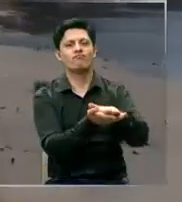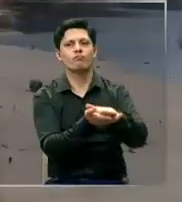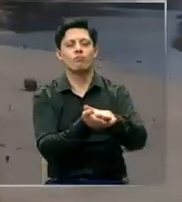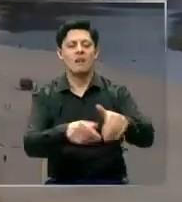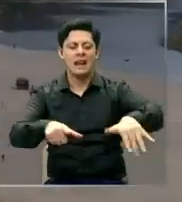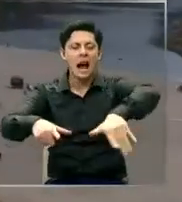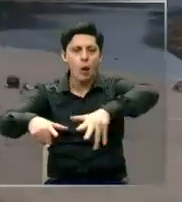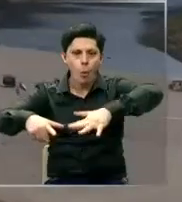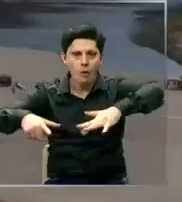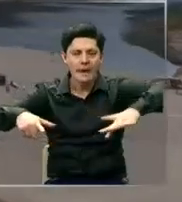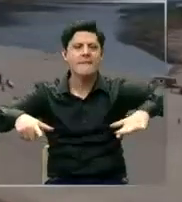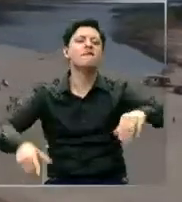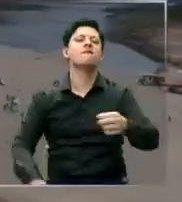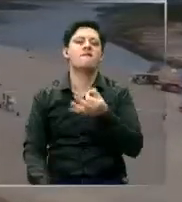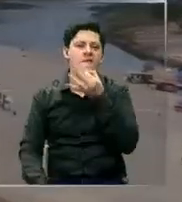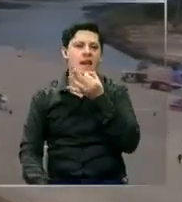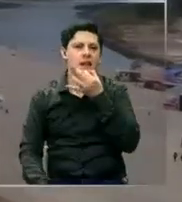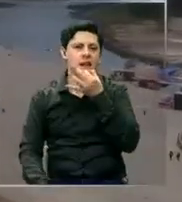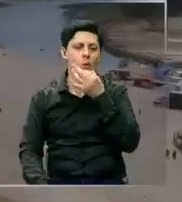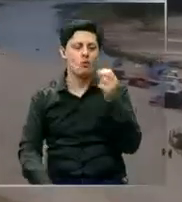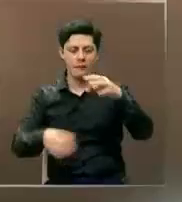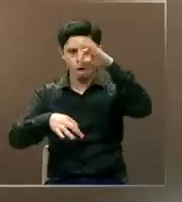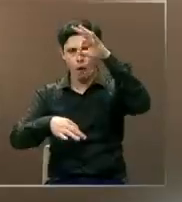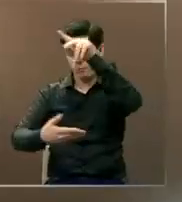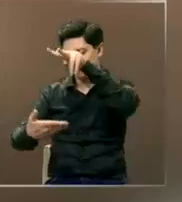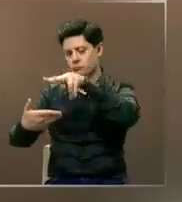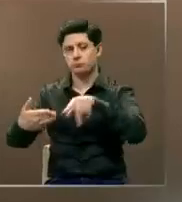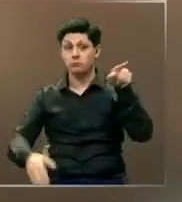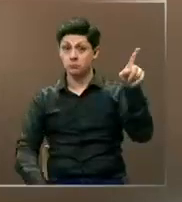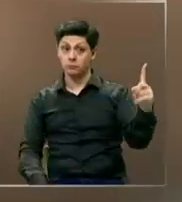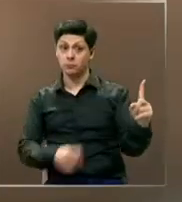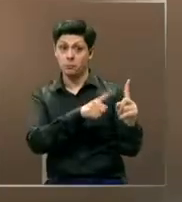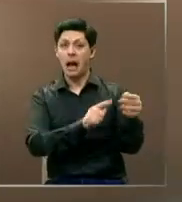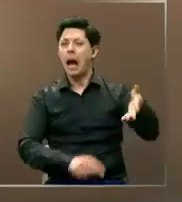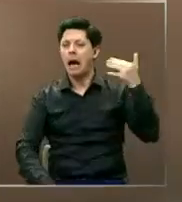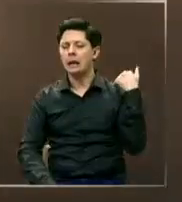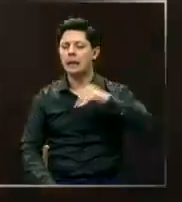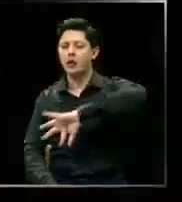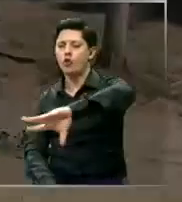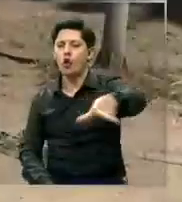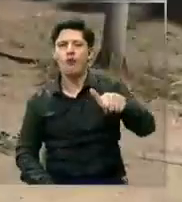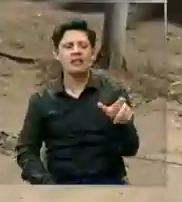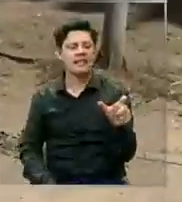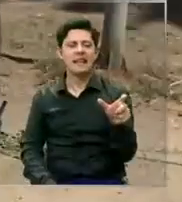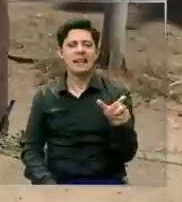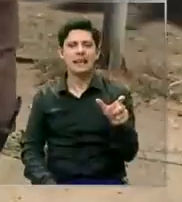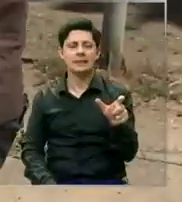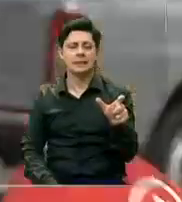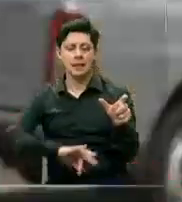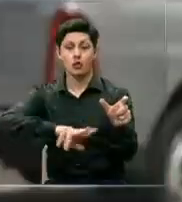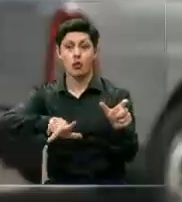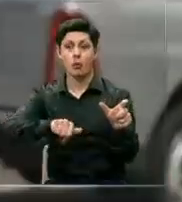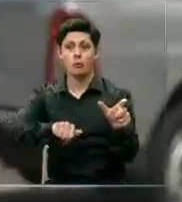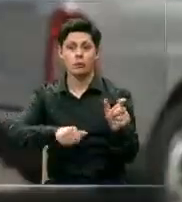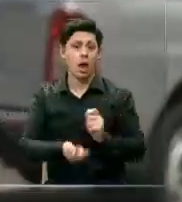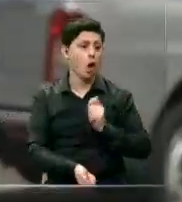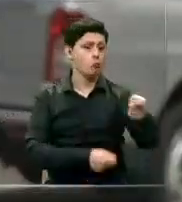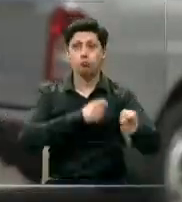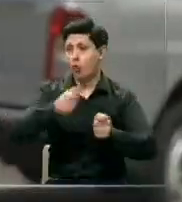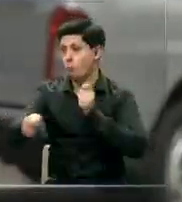Laguna Verde. Un informe de la Fiscalía asegura que Cuadra habría participado de ilícitos vinculados al robo de tarjetas, incluso realizando compras